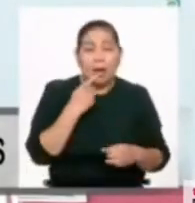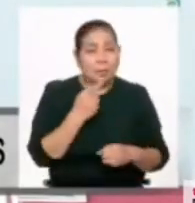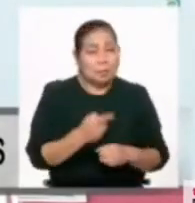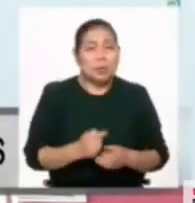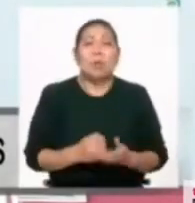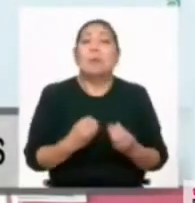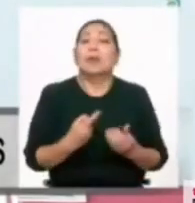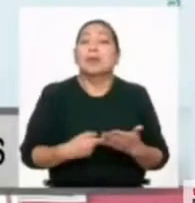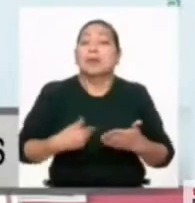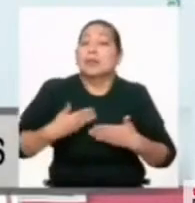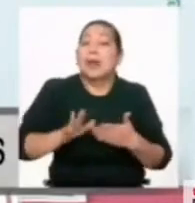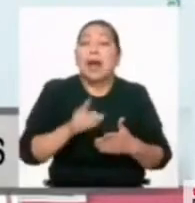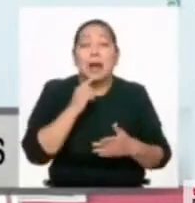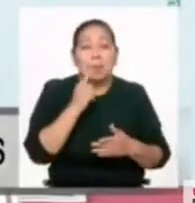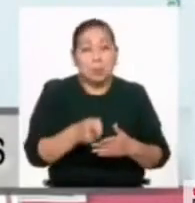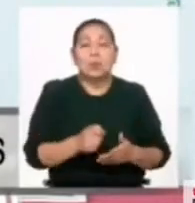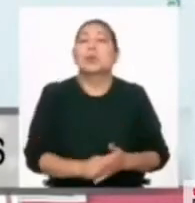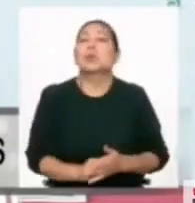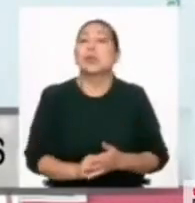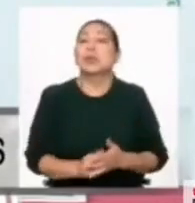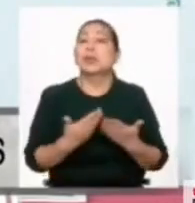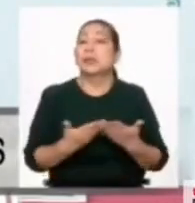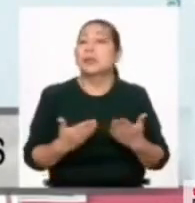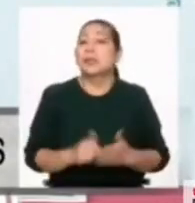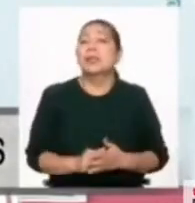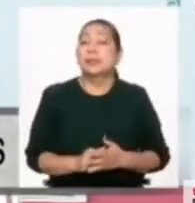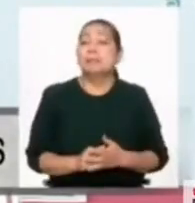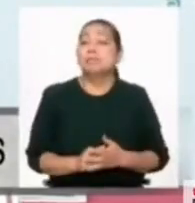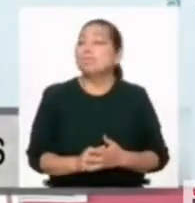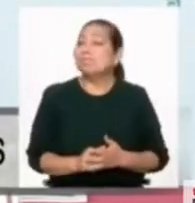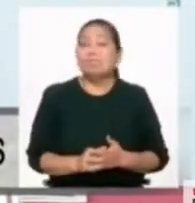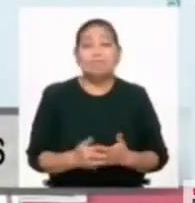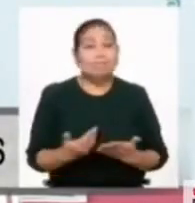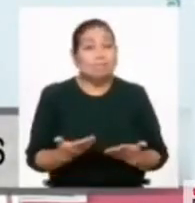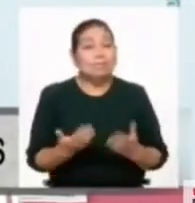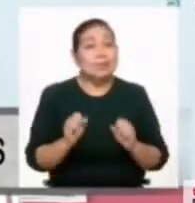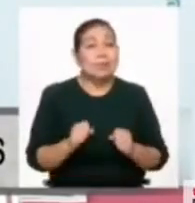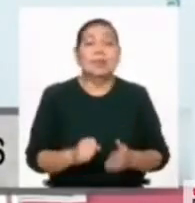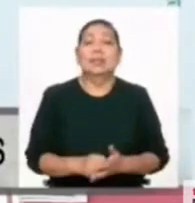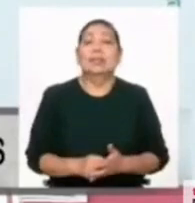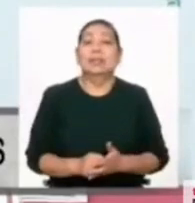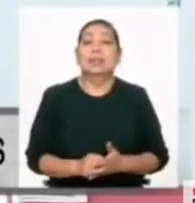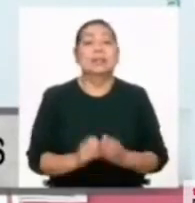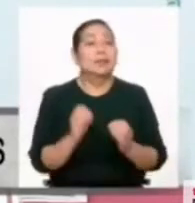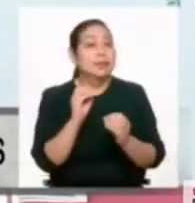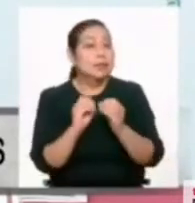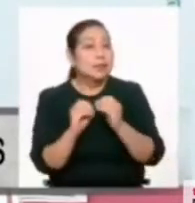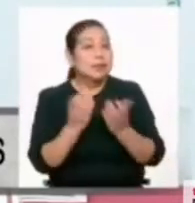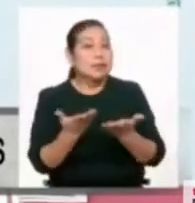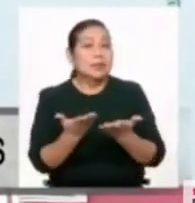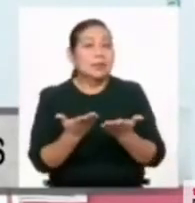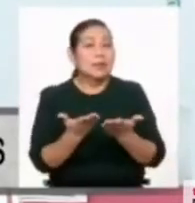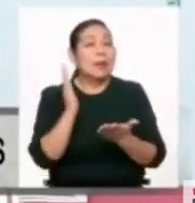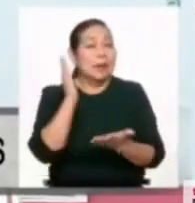abusos, ¿no? Porque se producen abusos en la realidad, ¿no? Y, por supuesto, reforzar